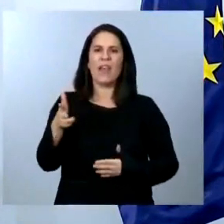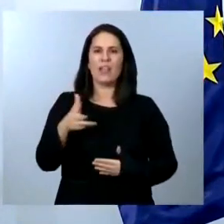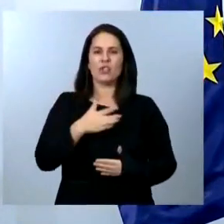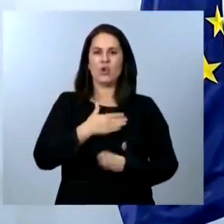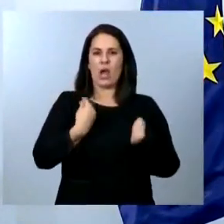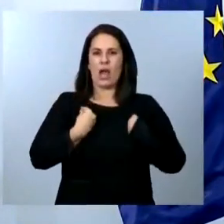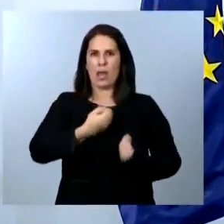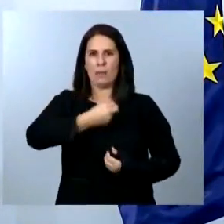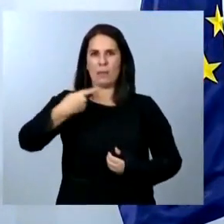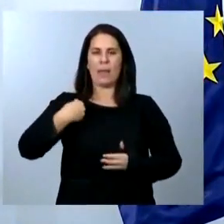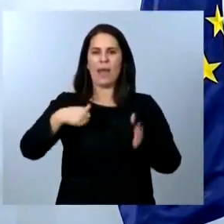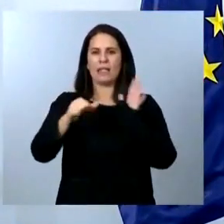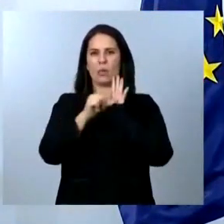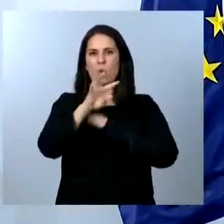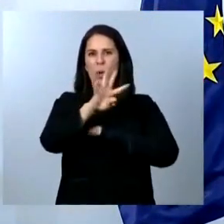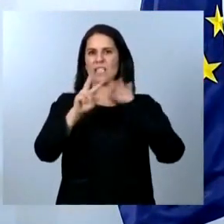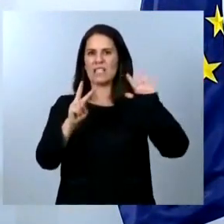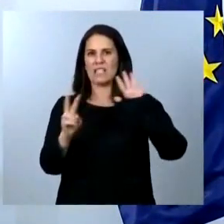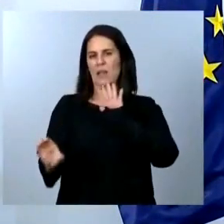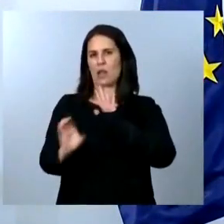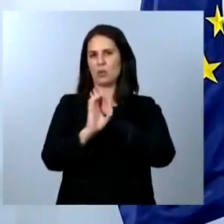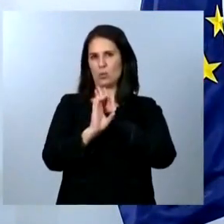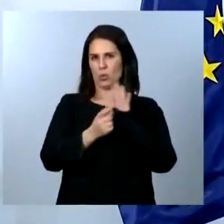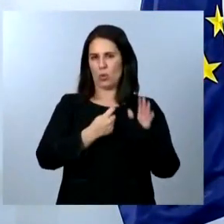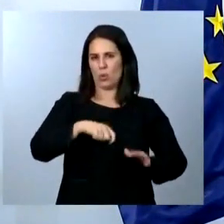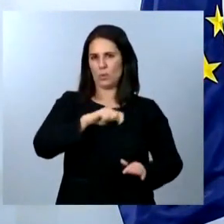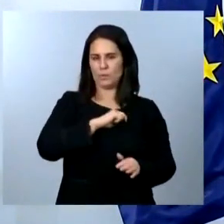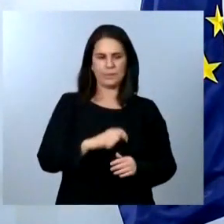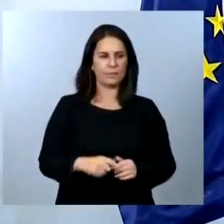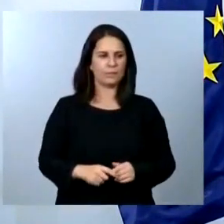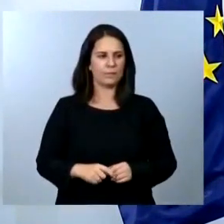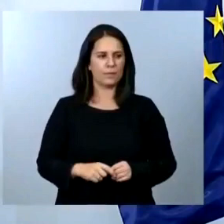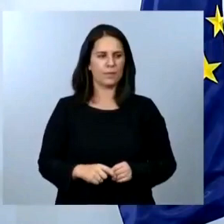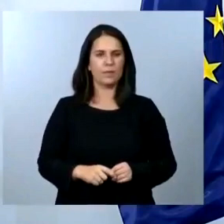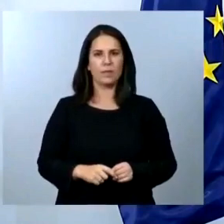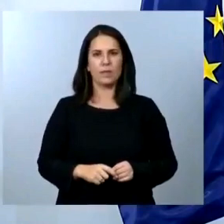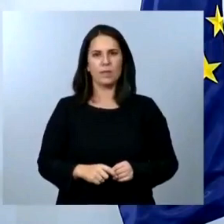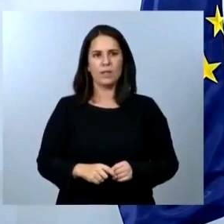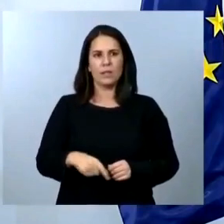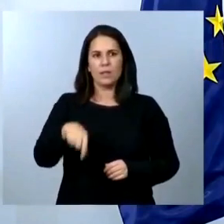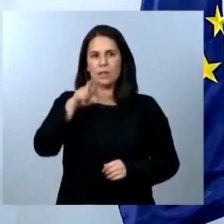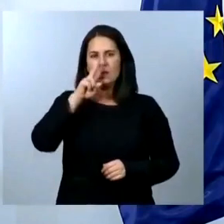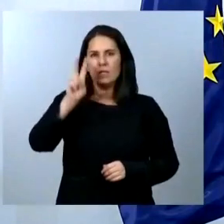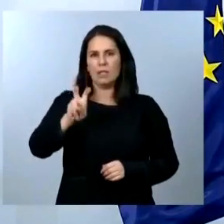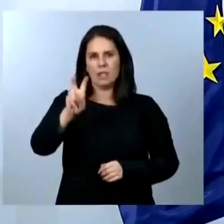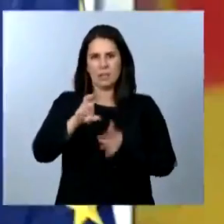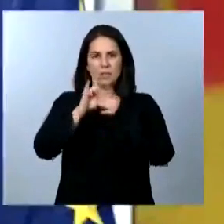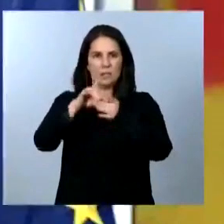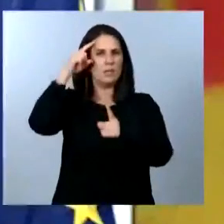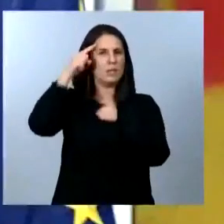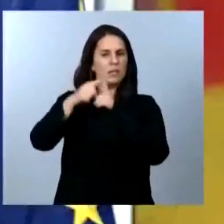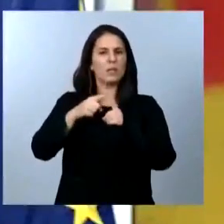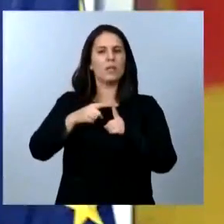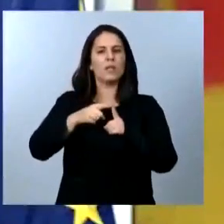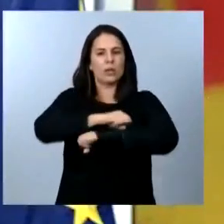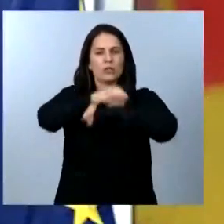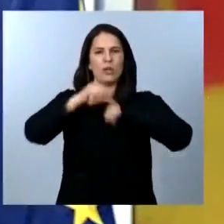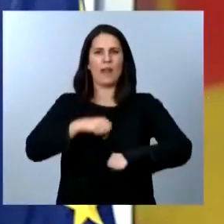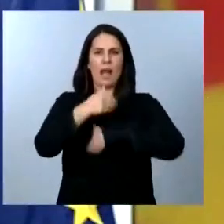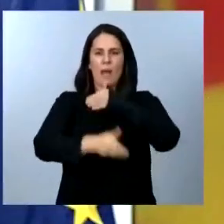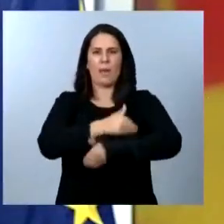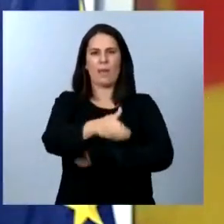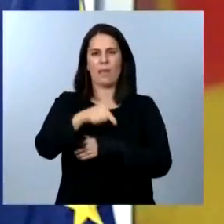artículo 47 de la Constitución española, que va a servir para convalidar los avances en esta dirección que ya se han producido en